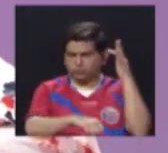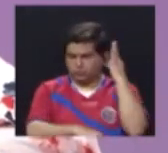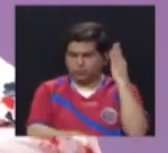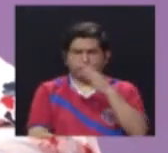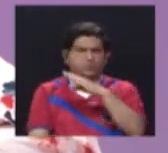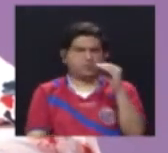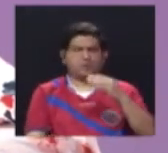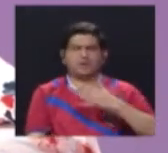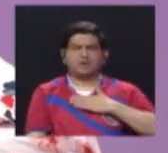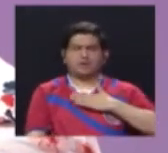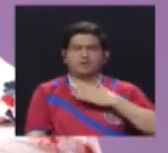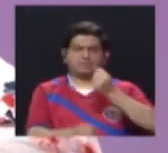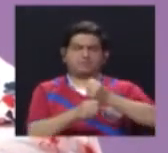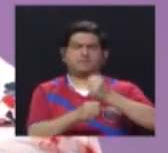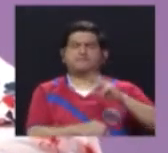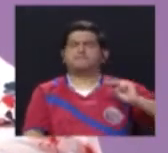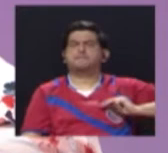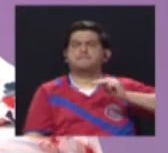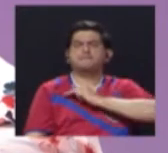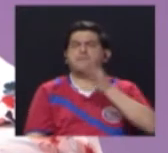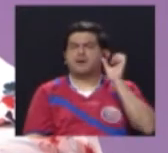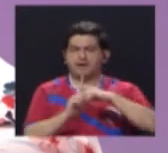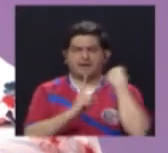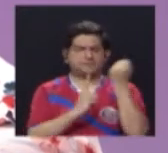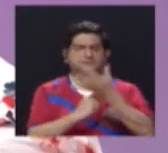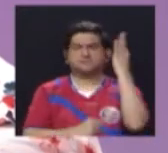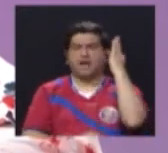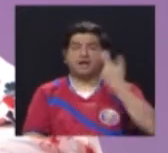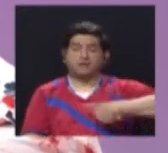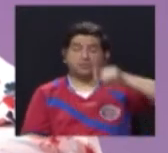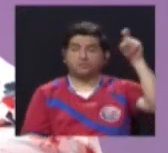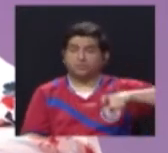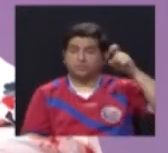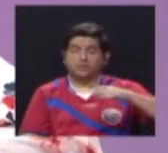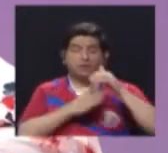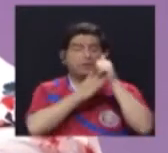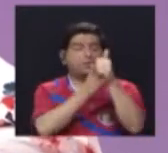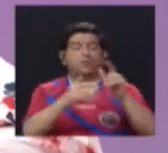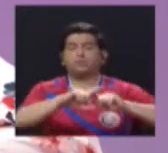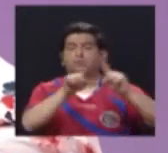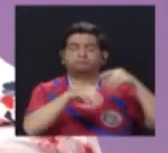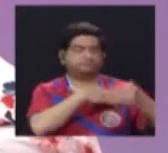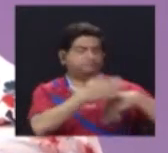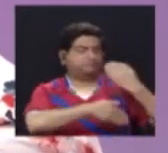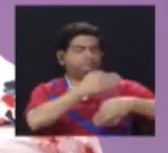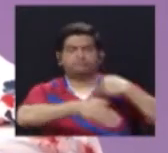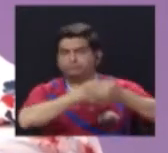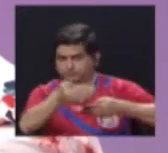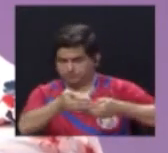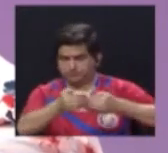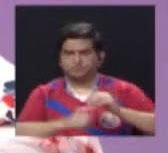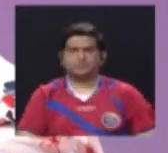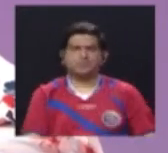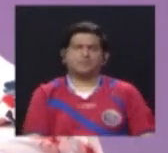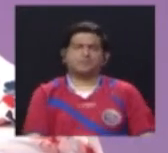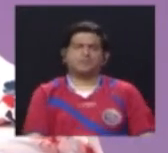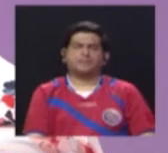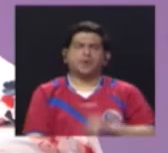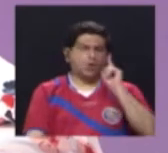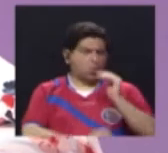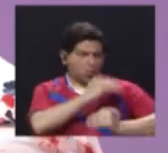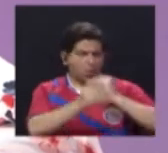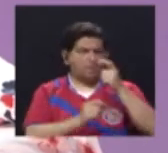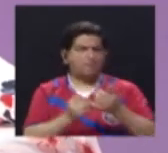mi posición como ministra la condición de la mujer hemos de liderar muchos procesos y unos un